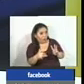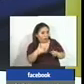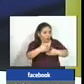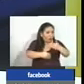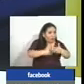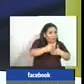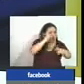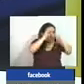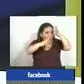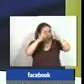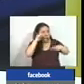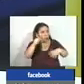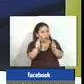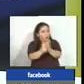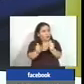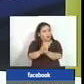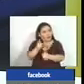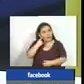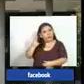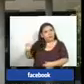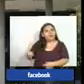entre otros delitos. Conozcamos.